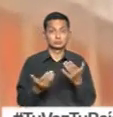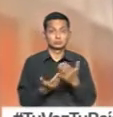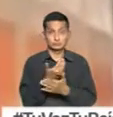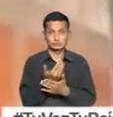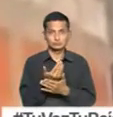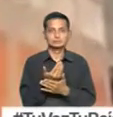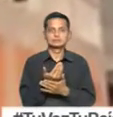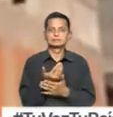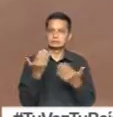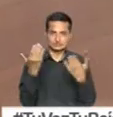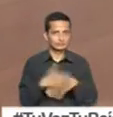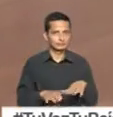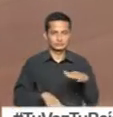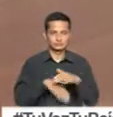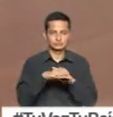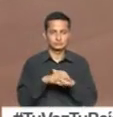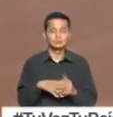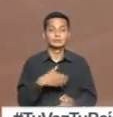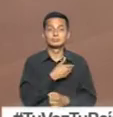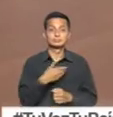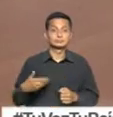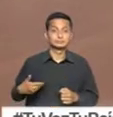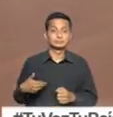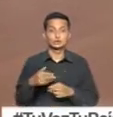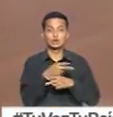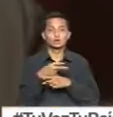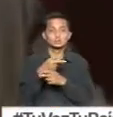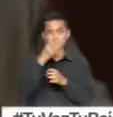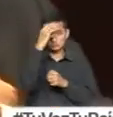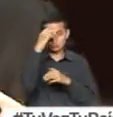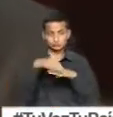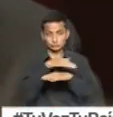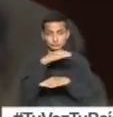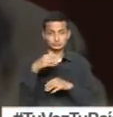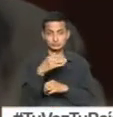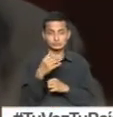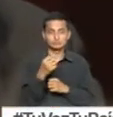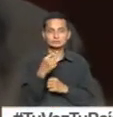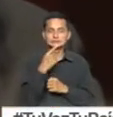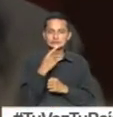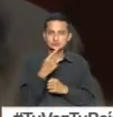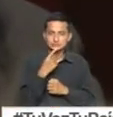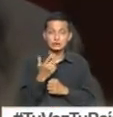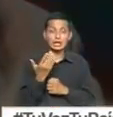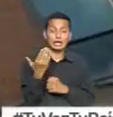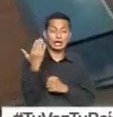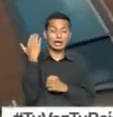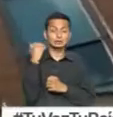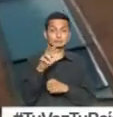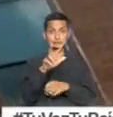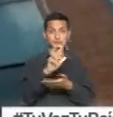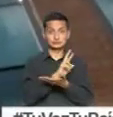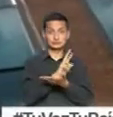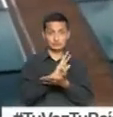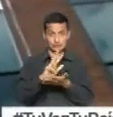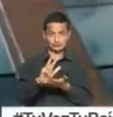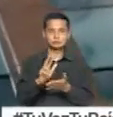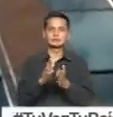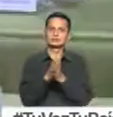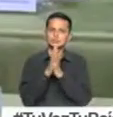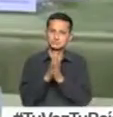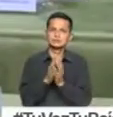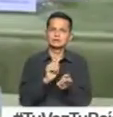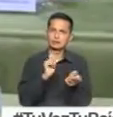superior. René Ramírez, presidente del Consejo de Educación Superior, CES, recordó que desde hace 3 semanas se solicitó a la entidad